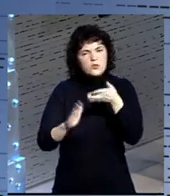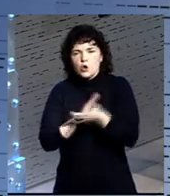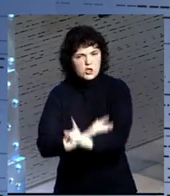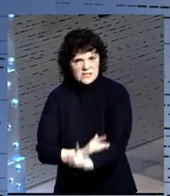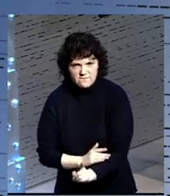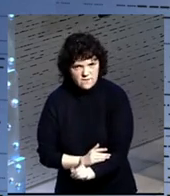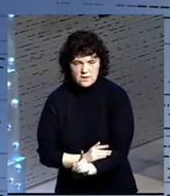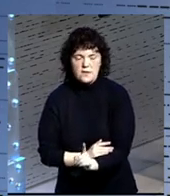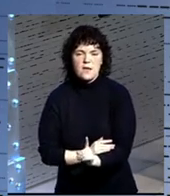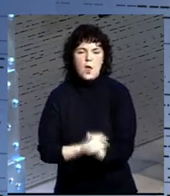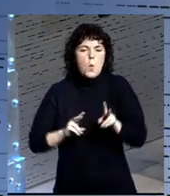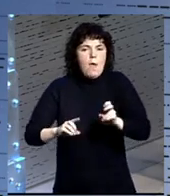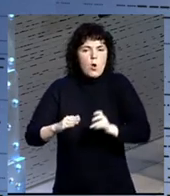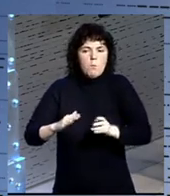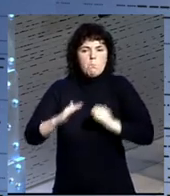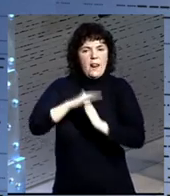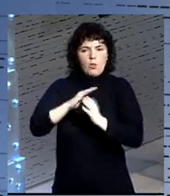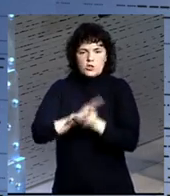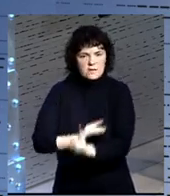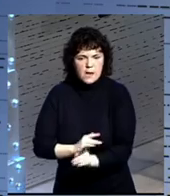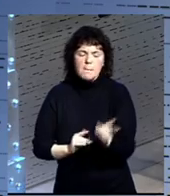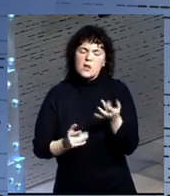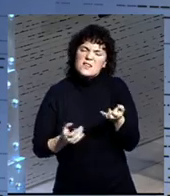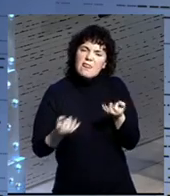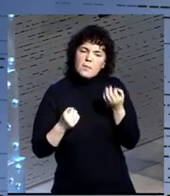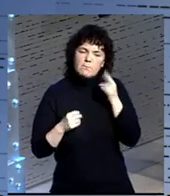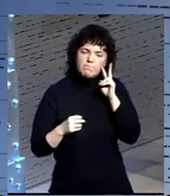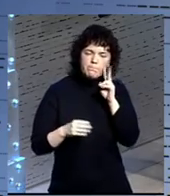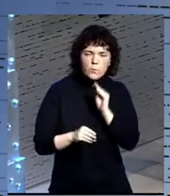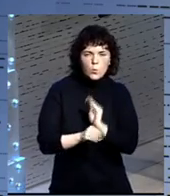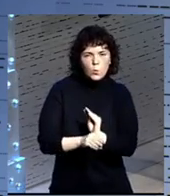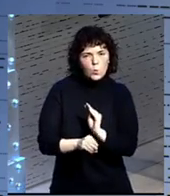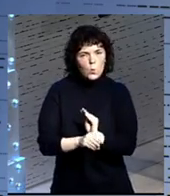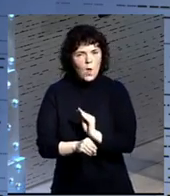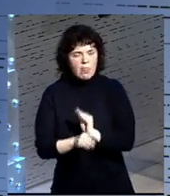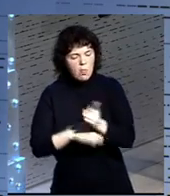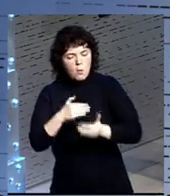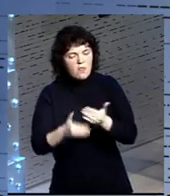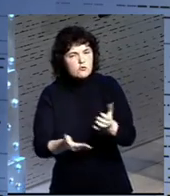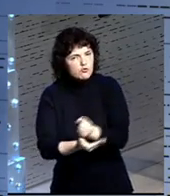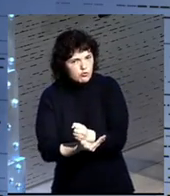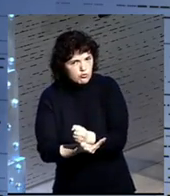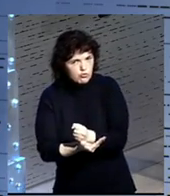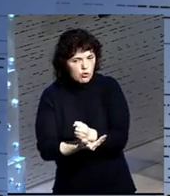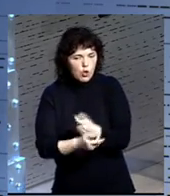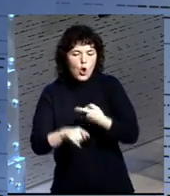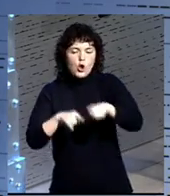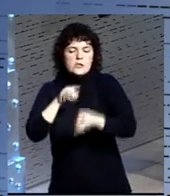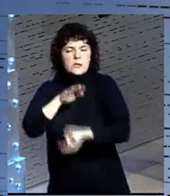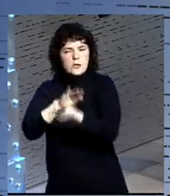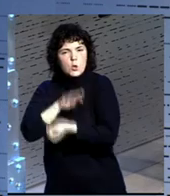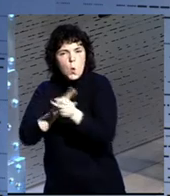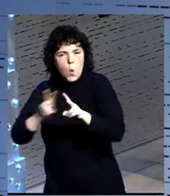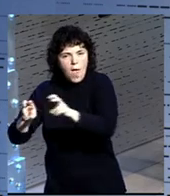sí contemplar con más cautela todo proceso de generación de nuevos productos, de nuevos